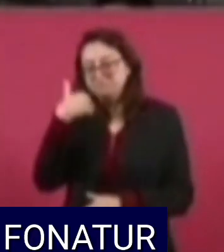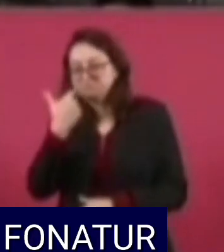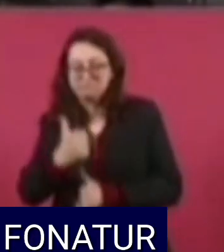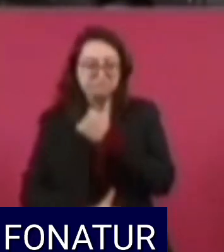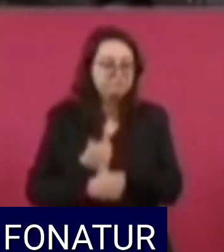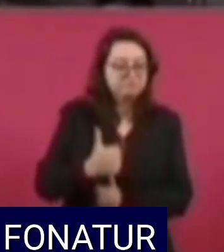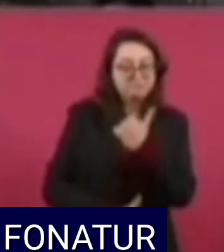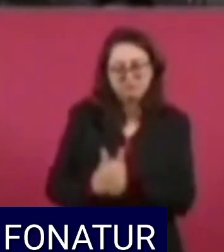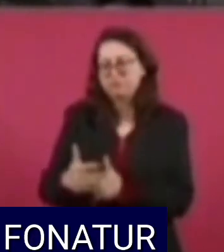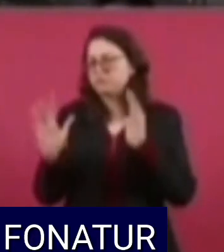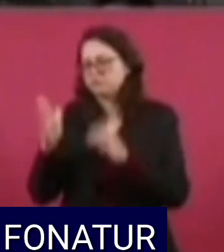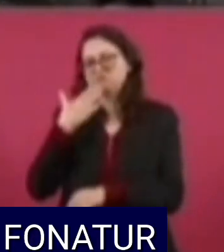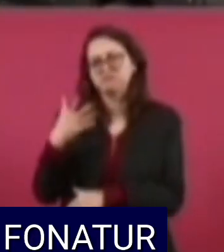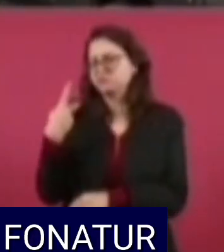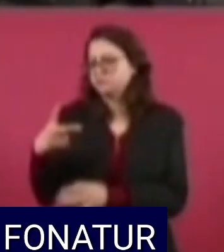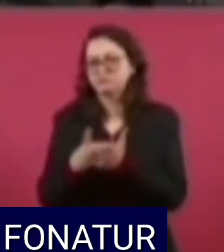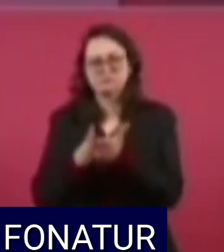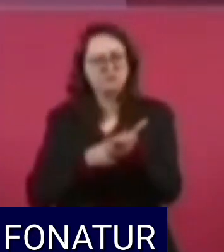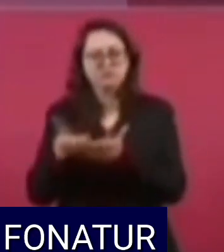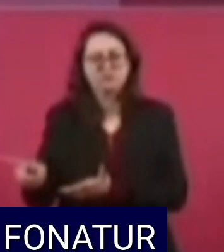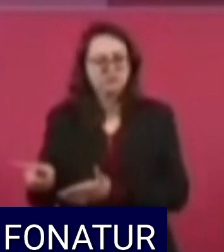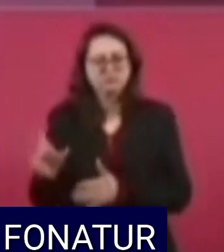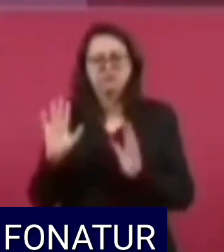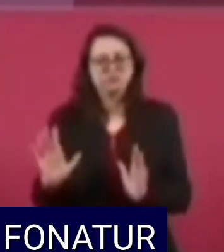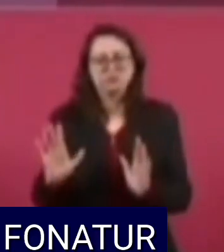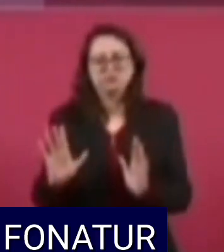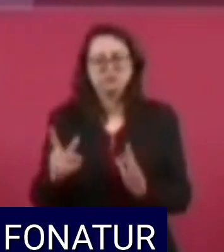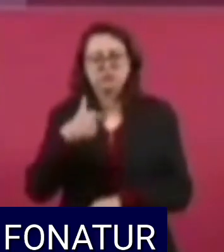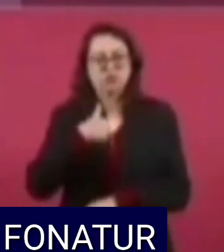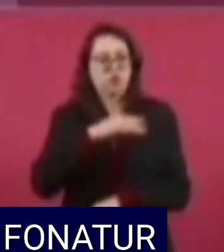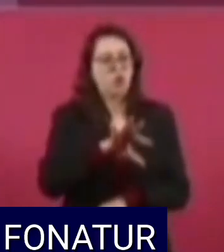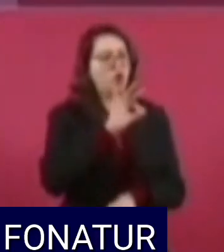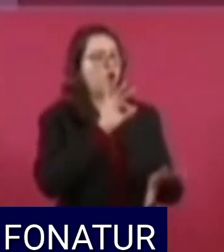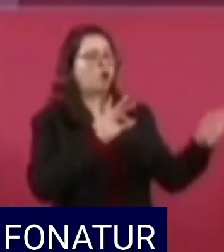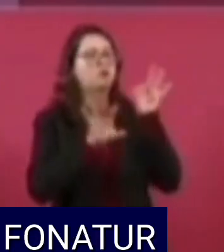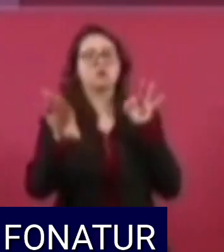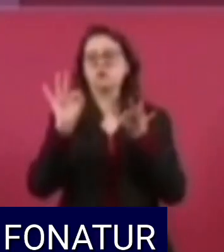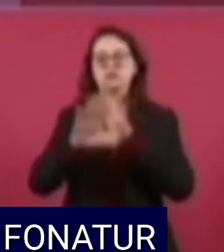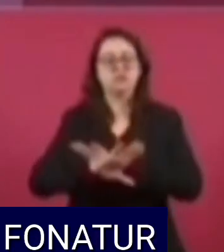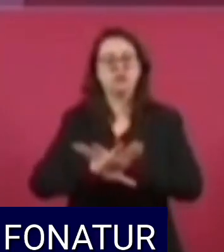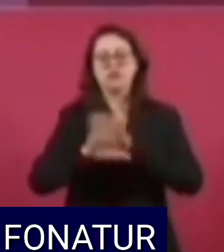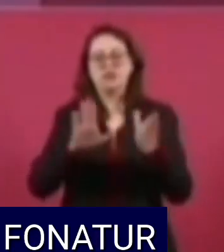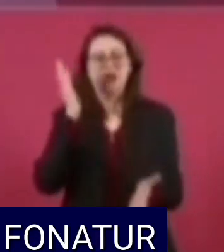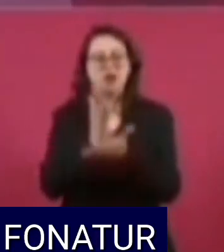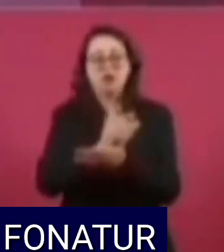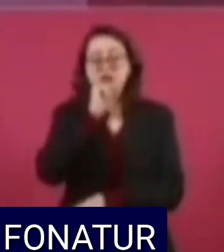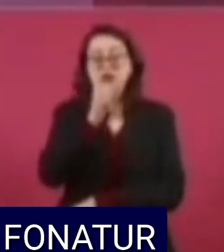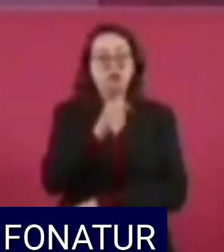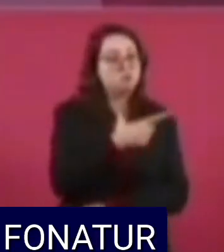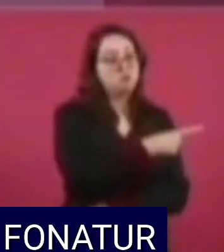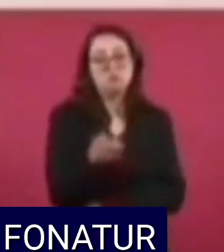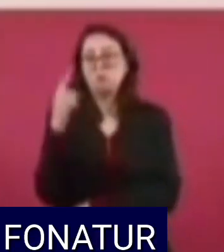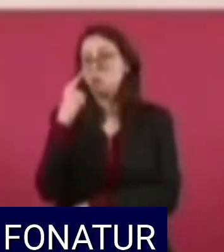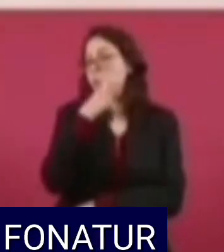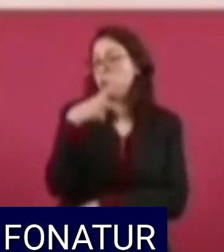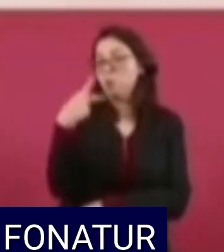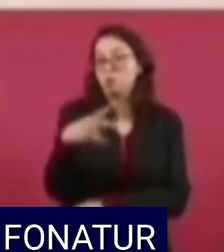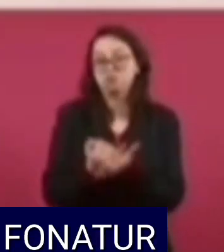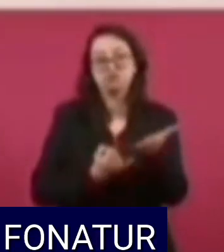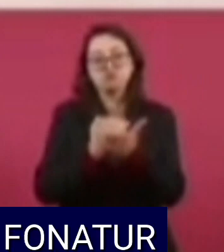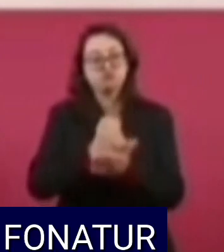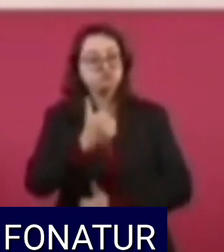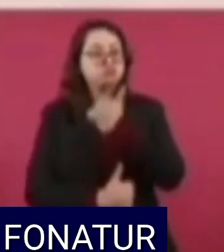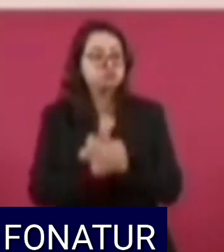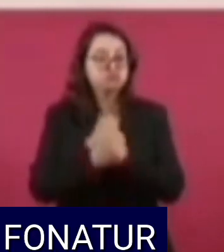otros, igual, porque aquí no hay dedazos, eso se acabó, decide el